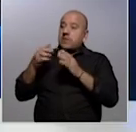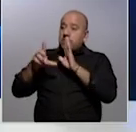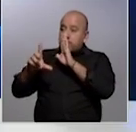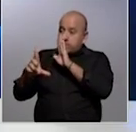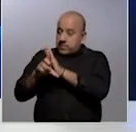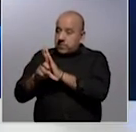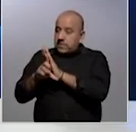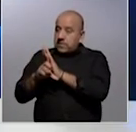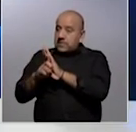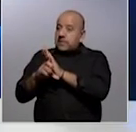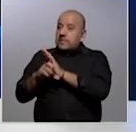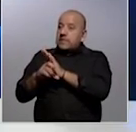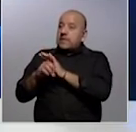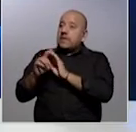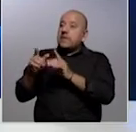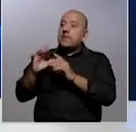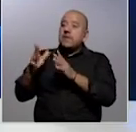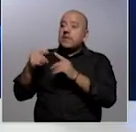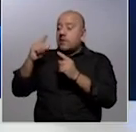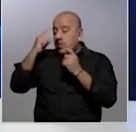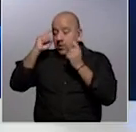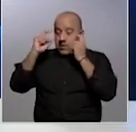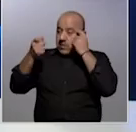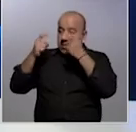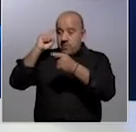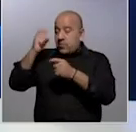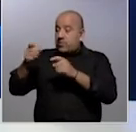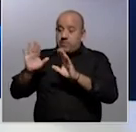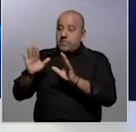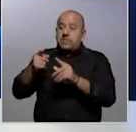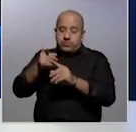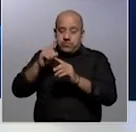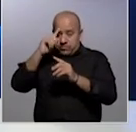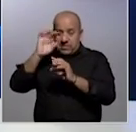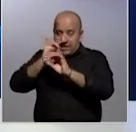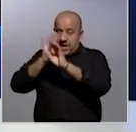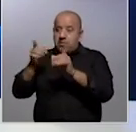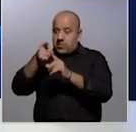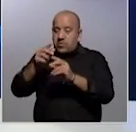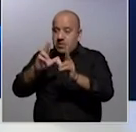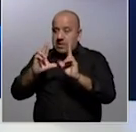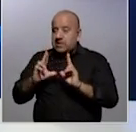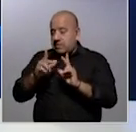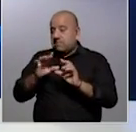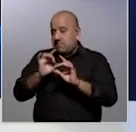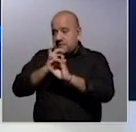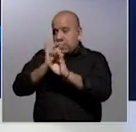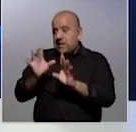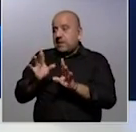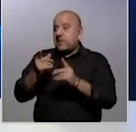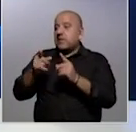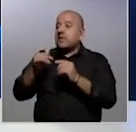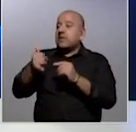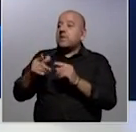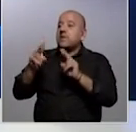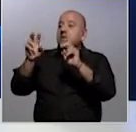que tú las definidos no aportó nada más porque es clarísimo lo que acabas de decir está demorada así tiene algunas también cuestiones vinculadas